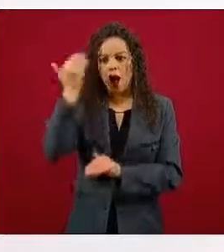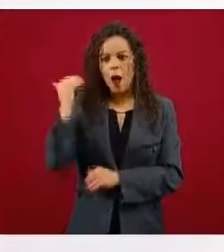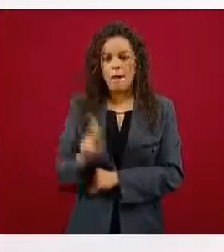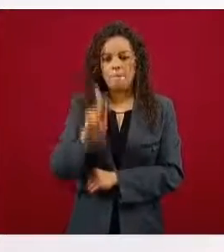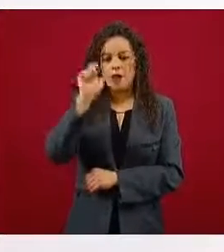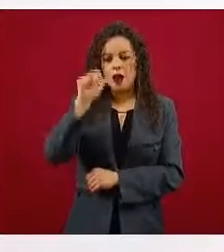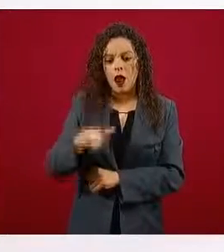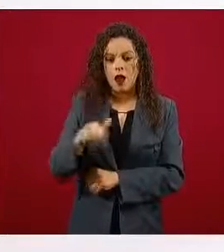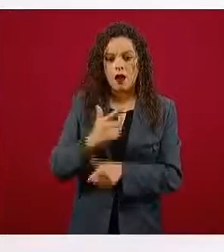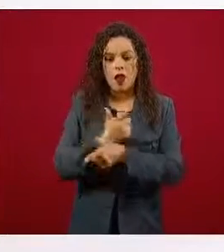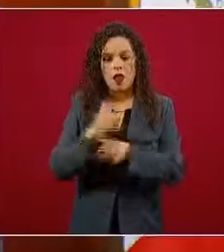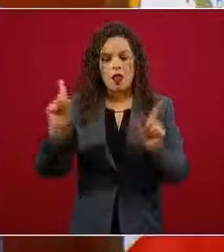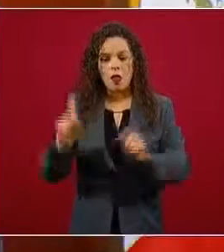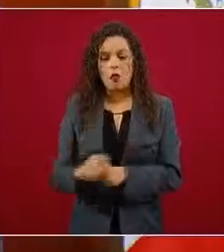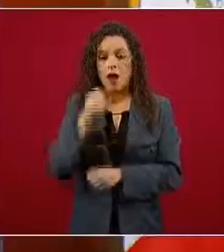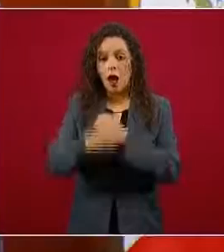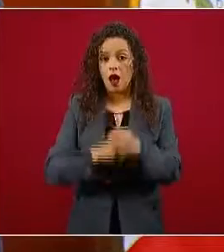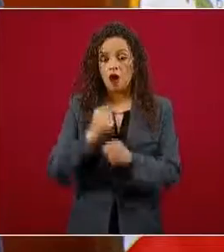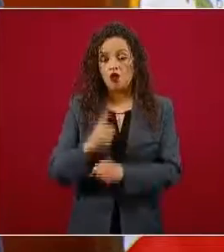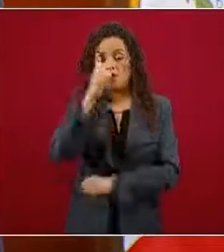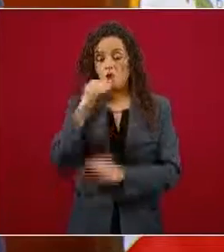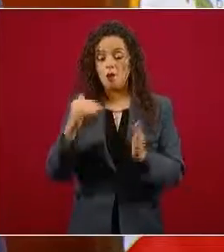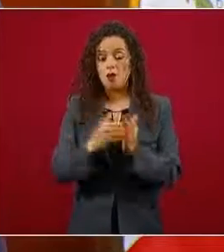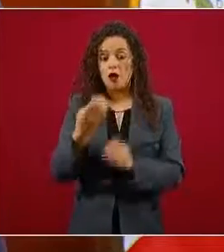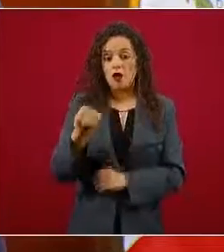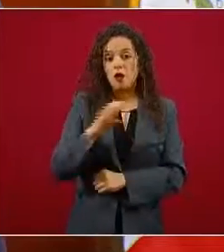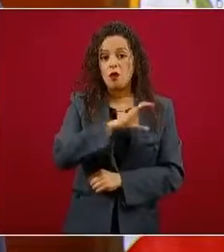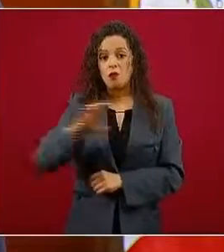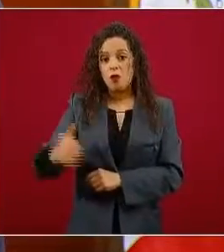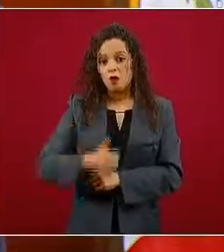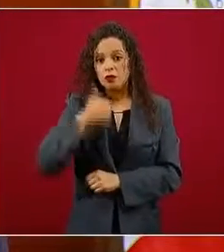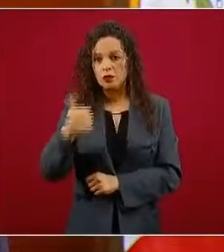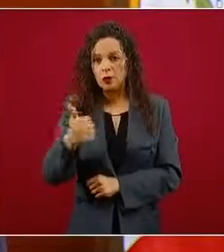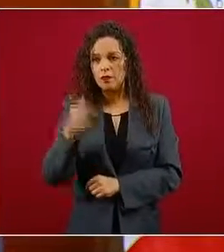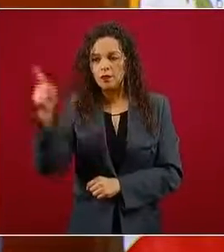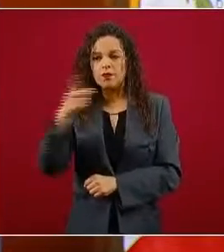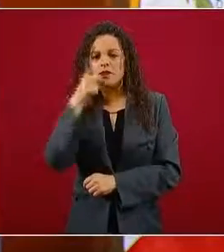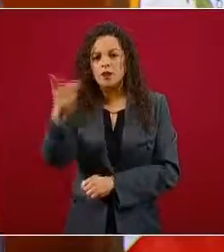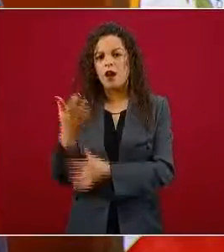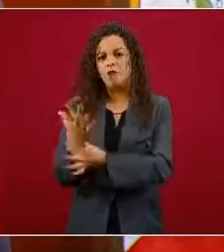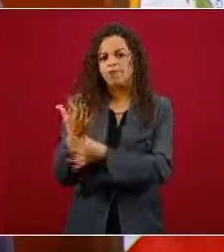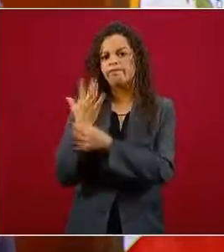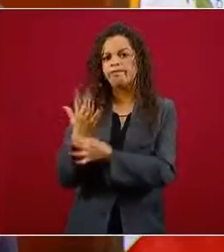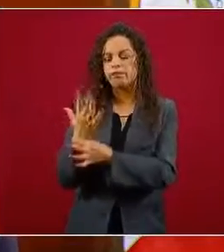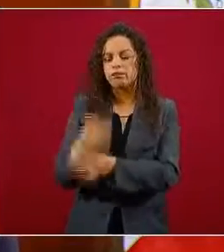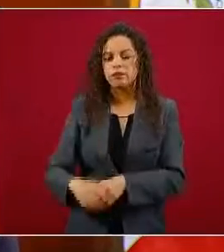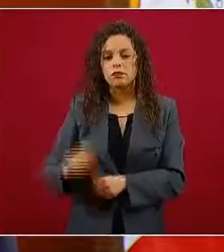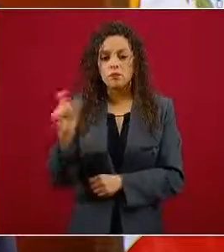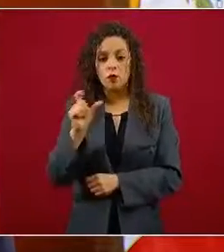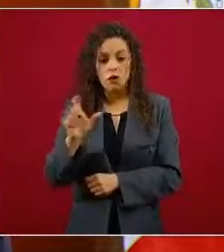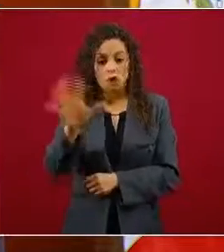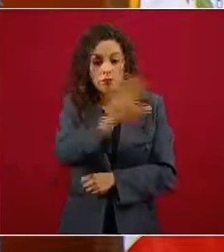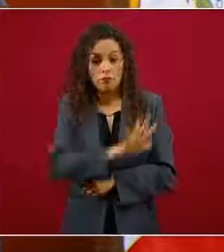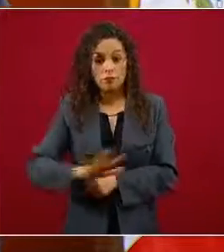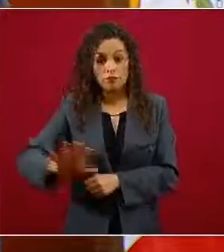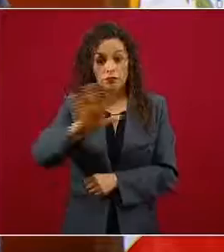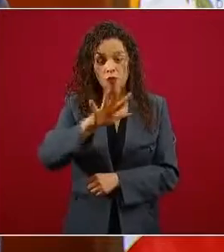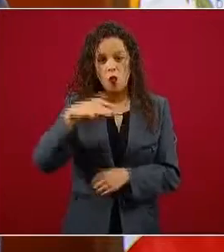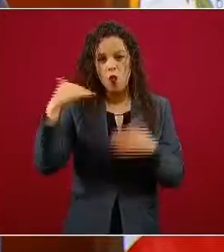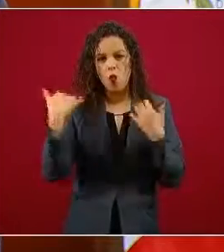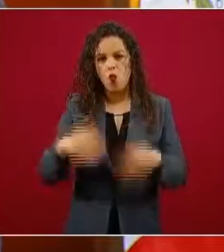de 1906. Decían: cuando el pueblo es demasiado